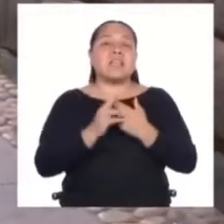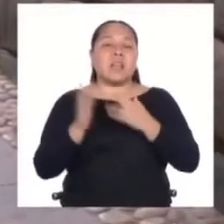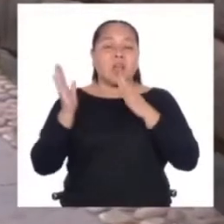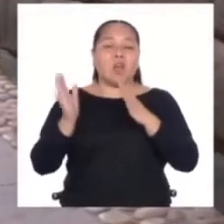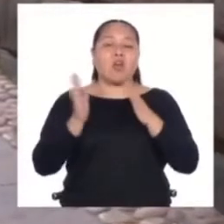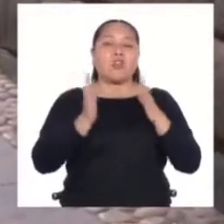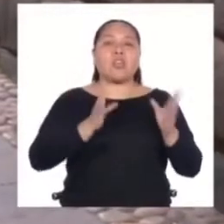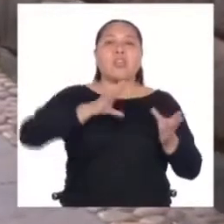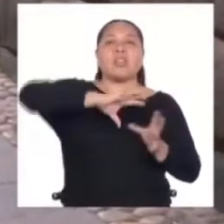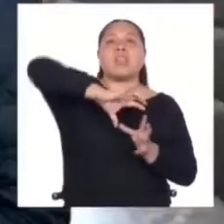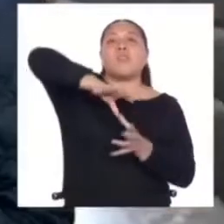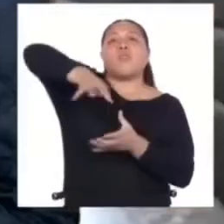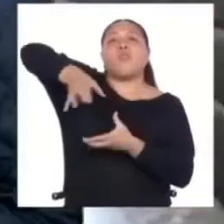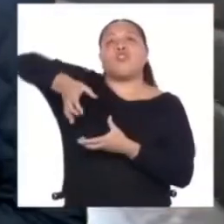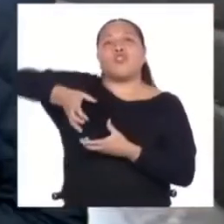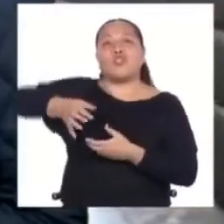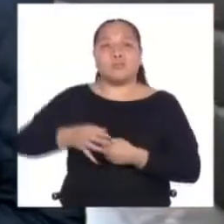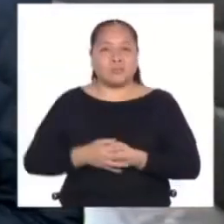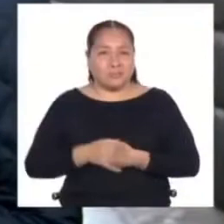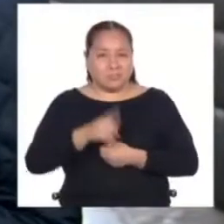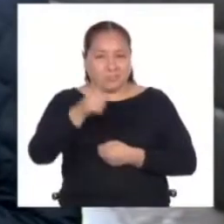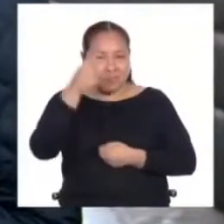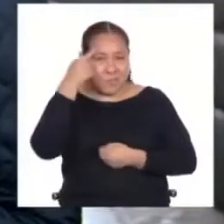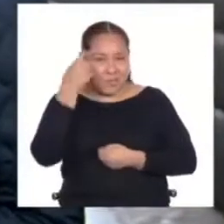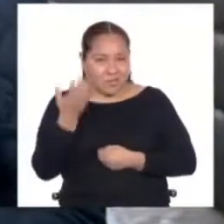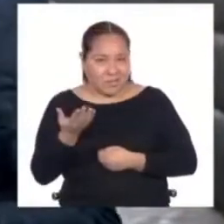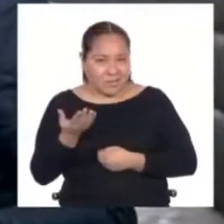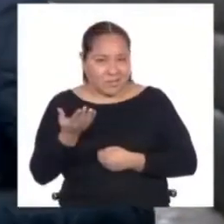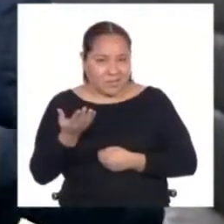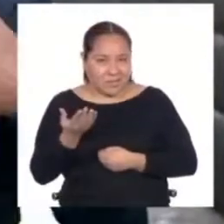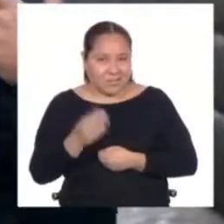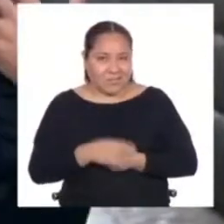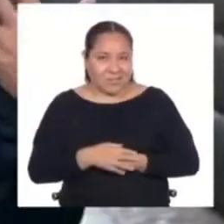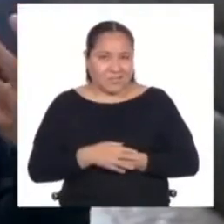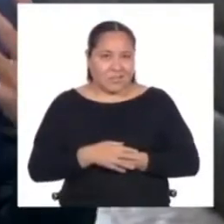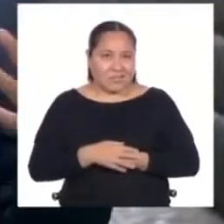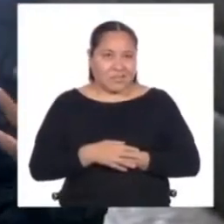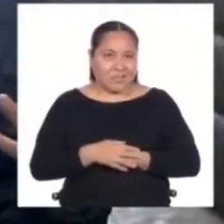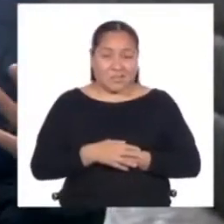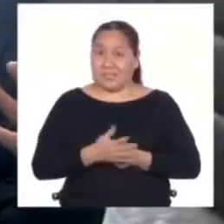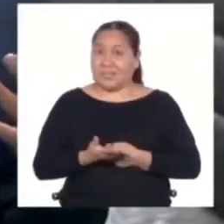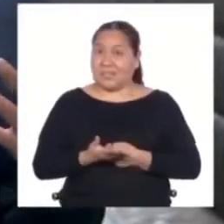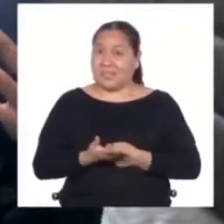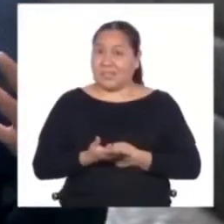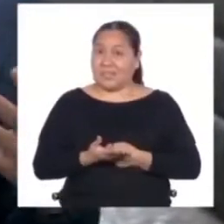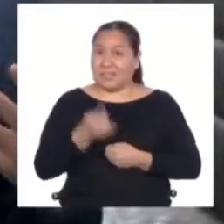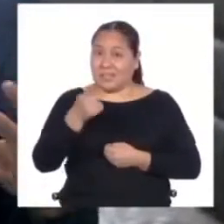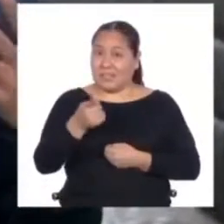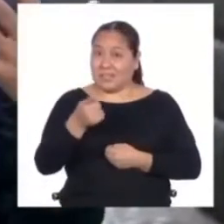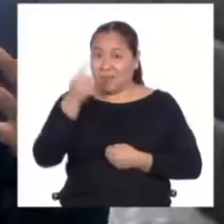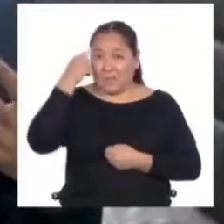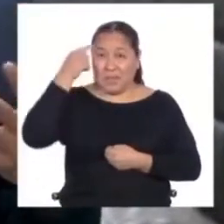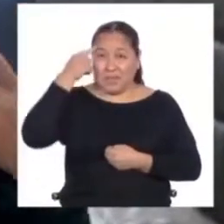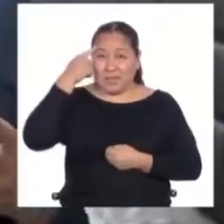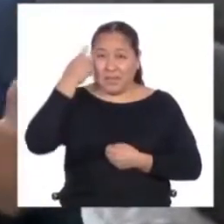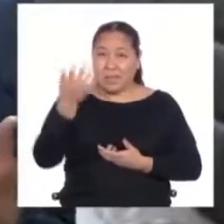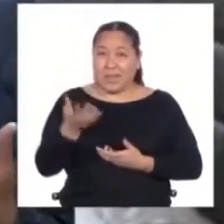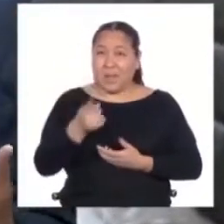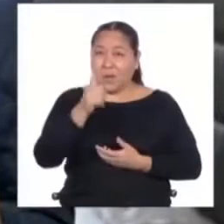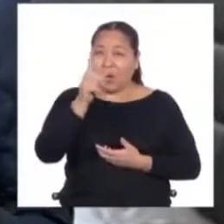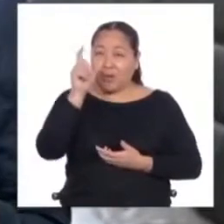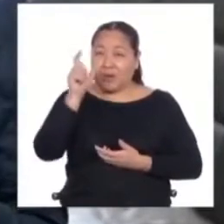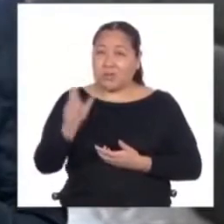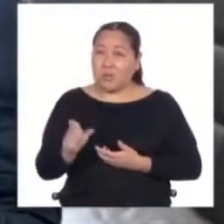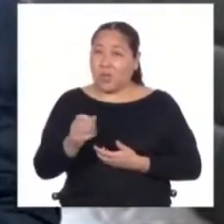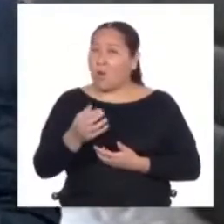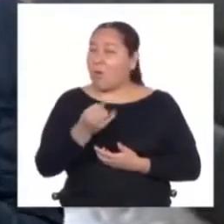del mundo. ¿Qué creen ustedes? ¿Habrá alguien capaz de restituir el orden en este mundo en el